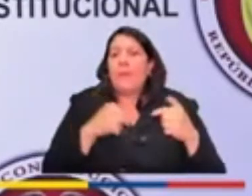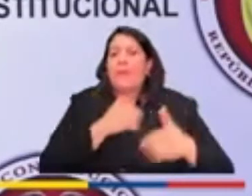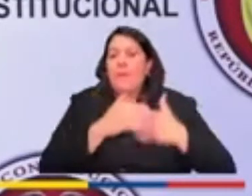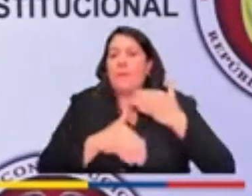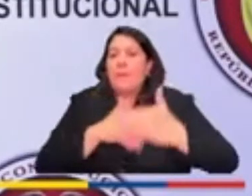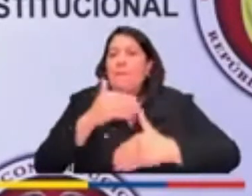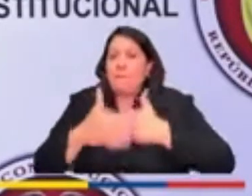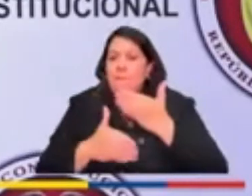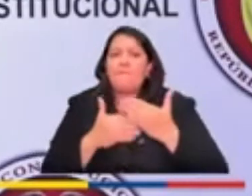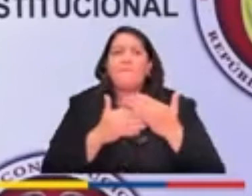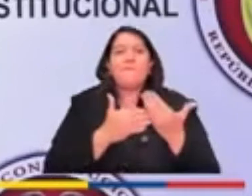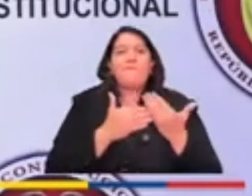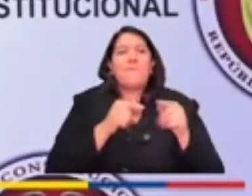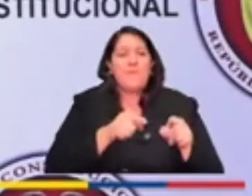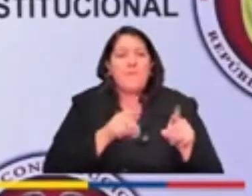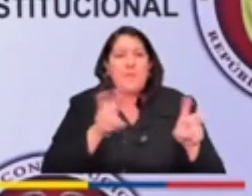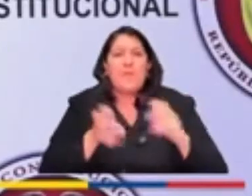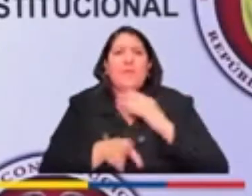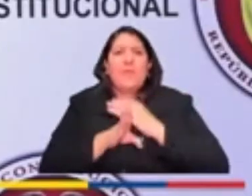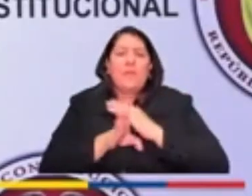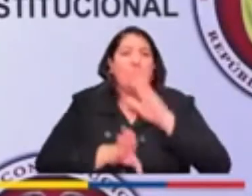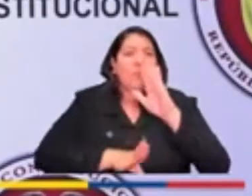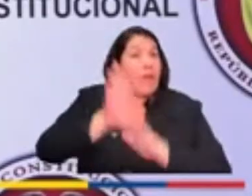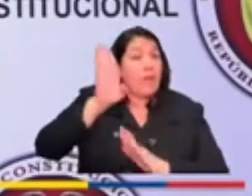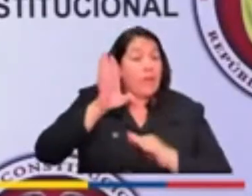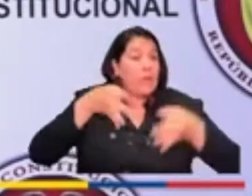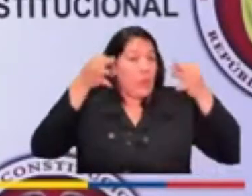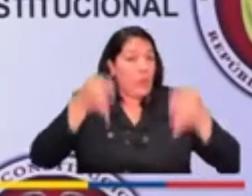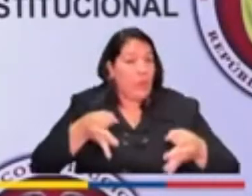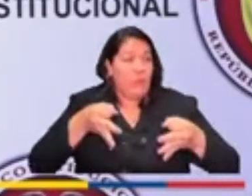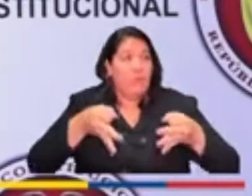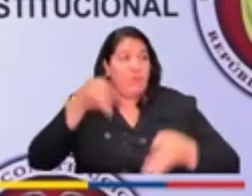procesos, procedimientos para que avancen en la seguridad jurídica.